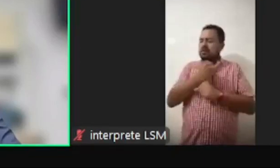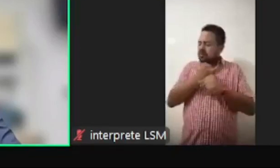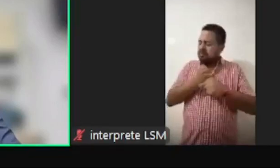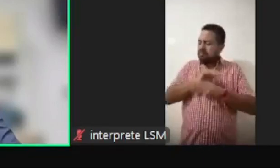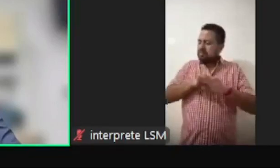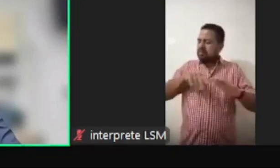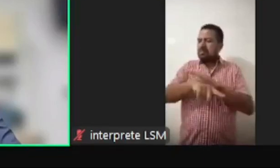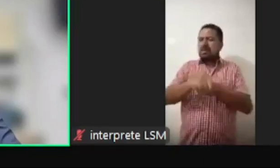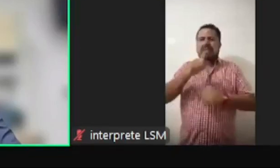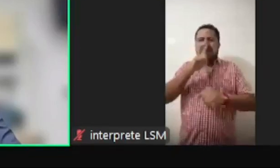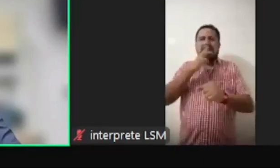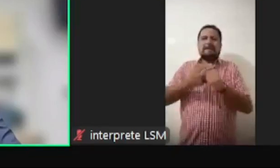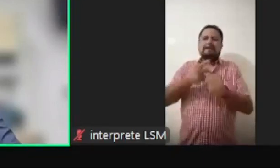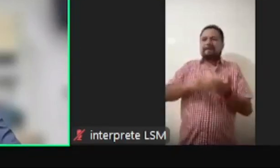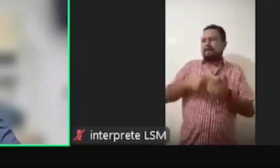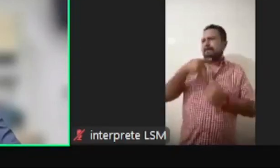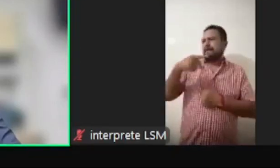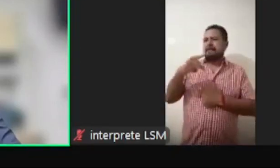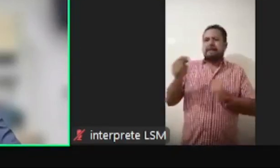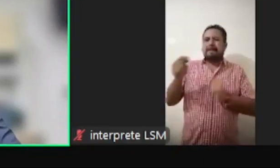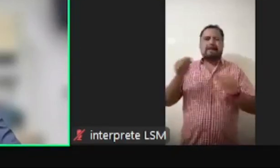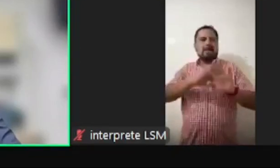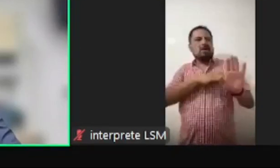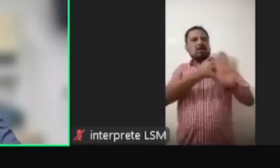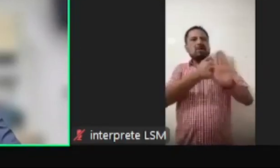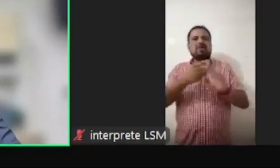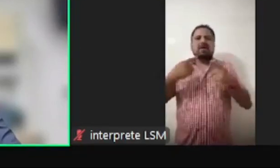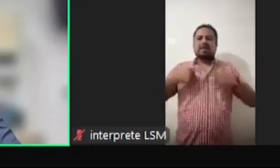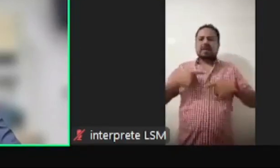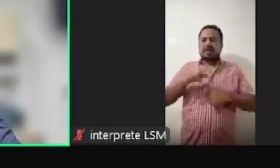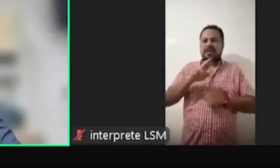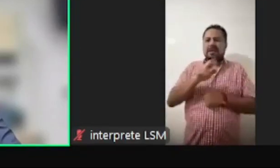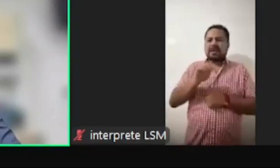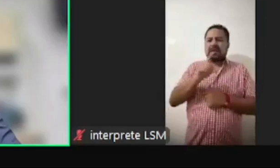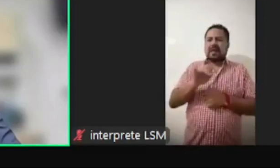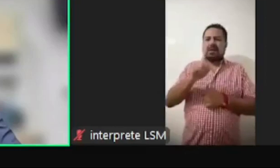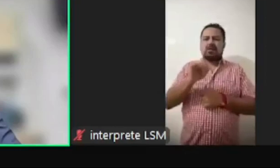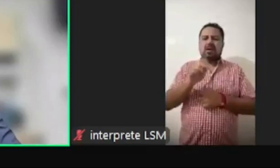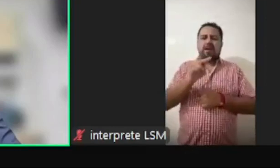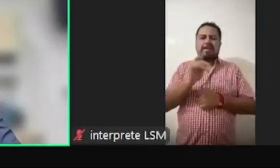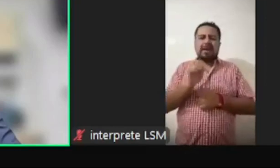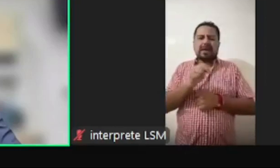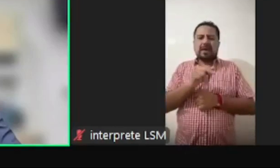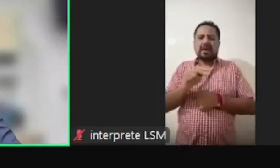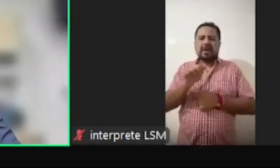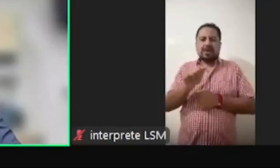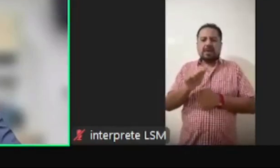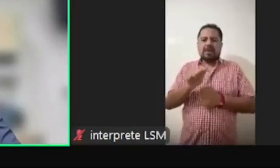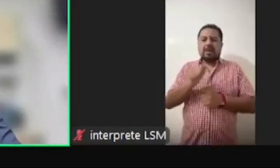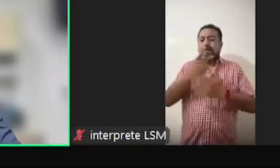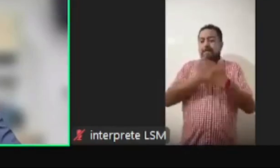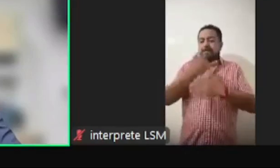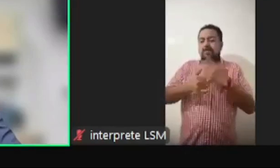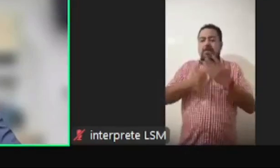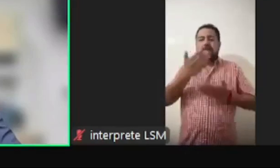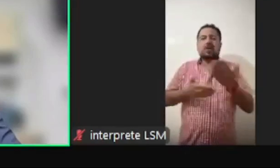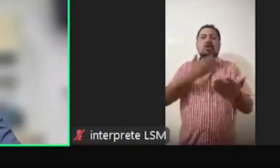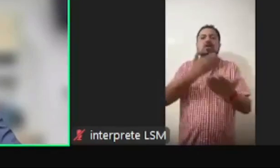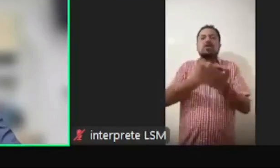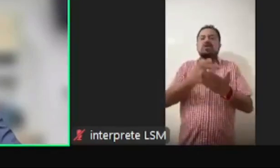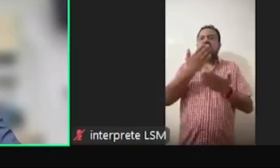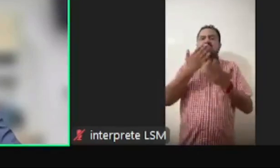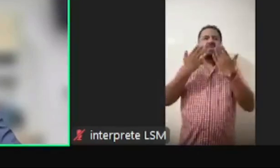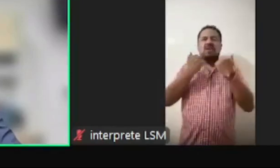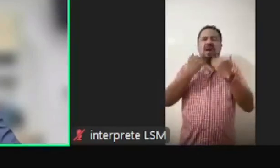autoridad sustanciadora en contra del ciudadano Ricardo Castillo Peña. En el proyecto se propone declarar la inexistencia